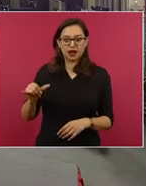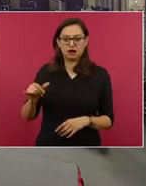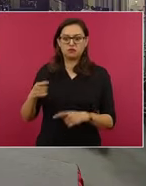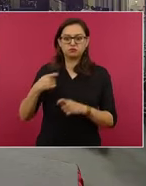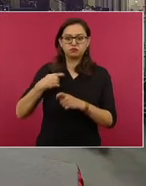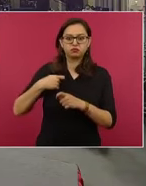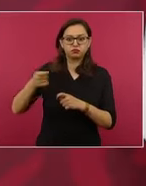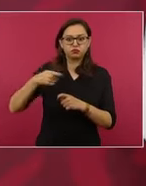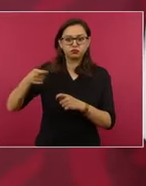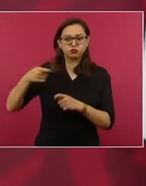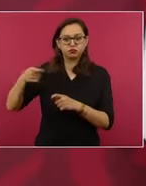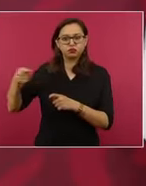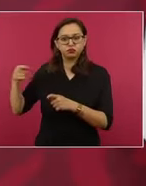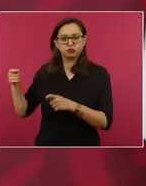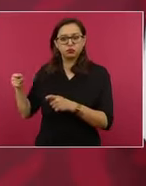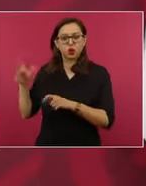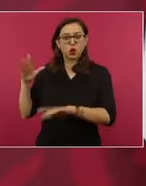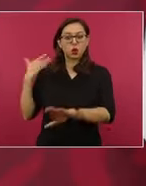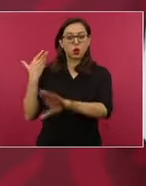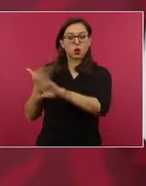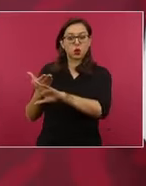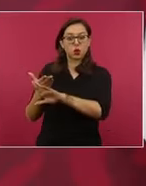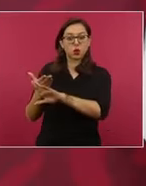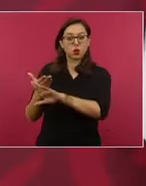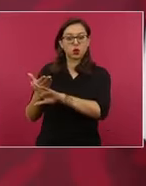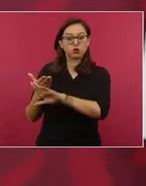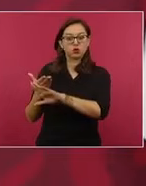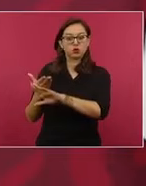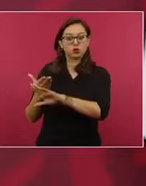cuando Mussolini, para